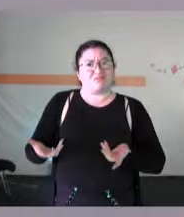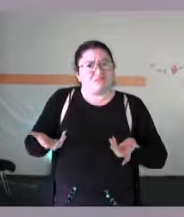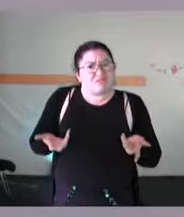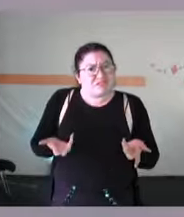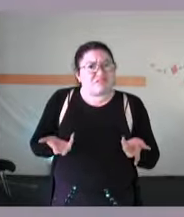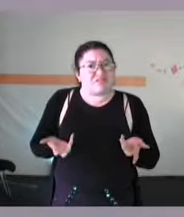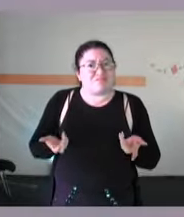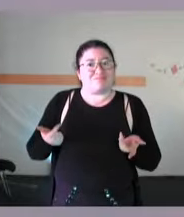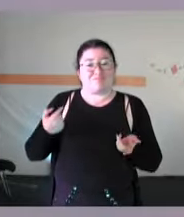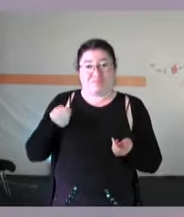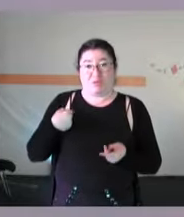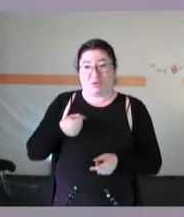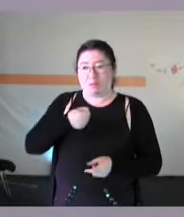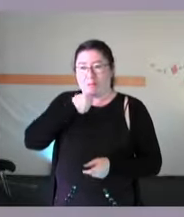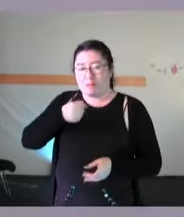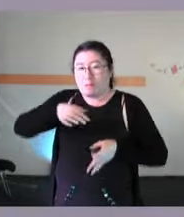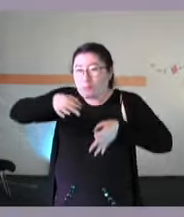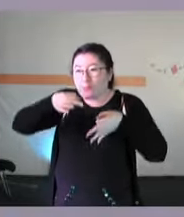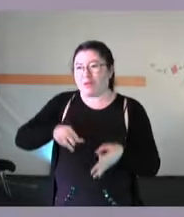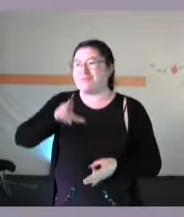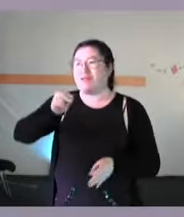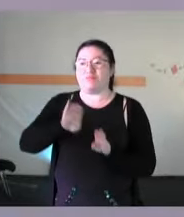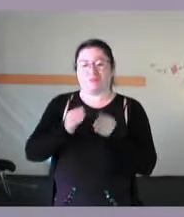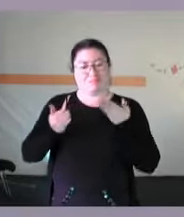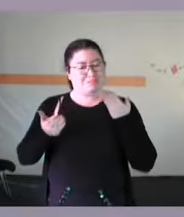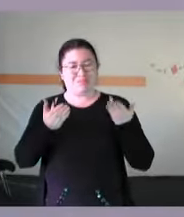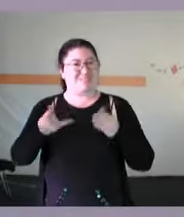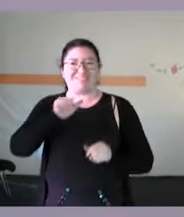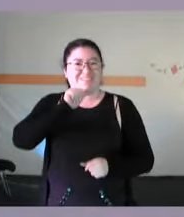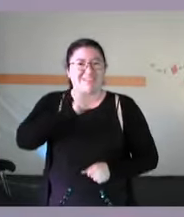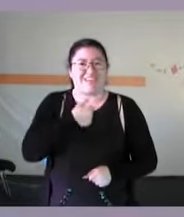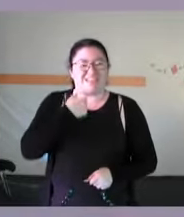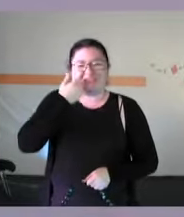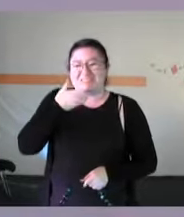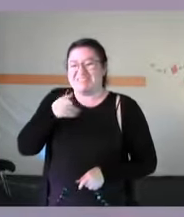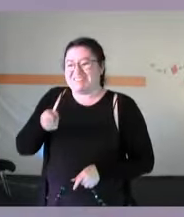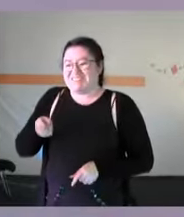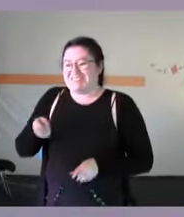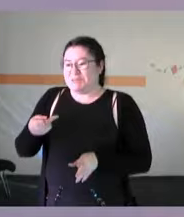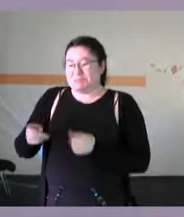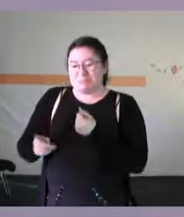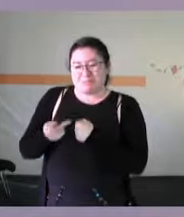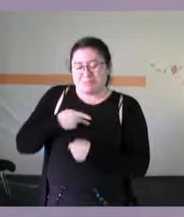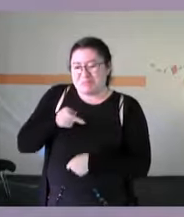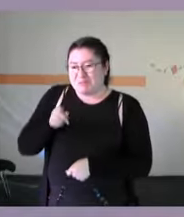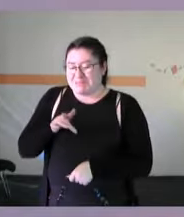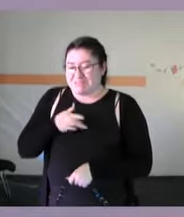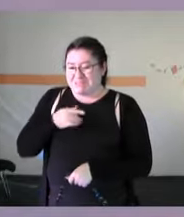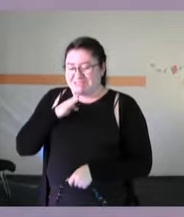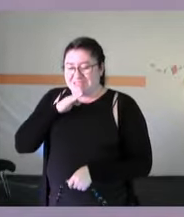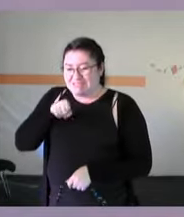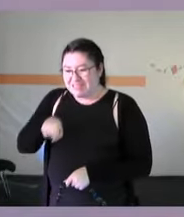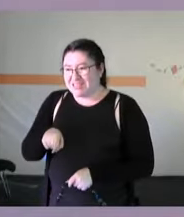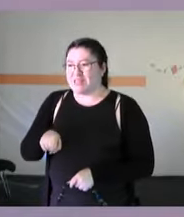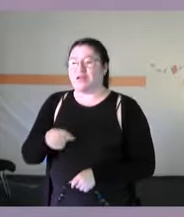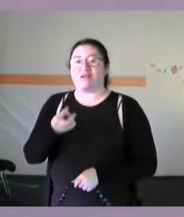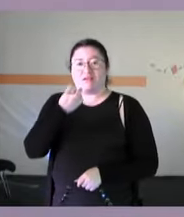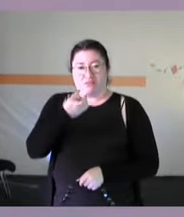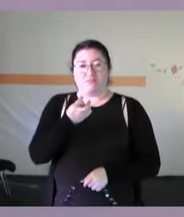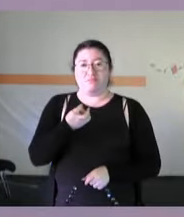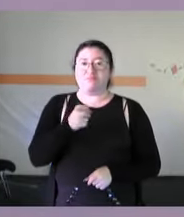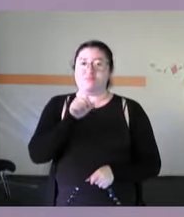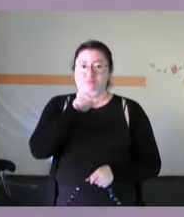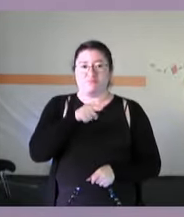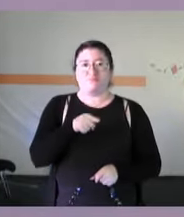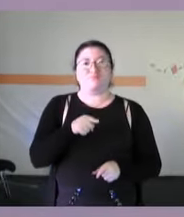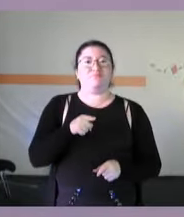mala periodista por eso, porque no contrastaba. Pero es que nunca me... A mí no me... O sea, a mí me importa la opinión de